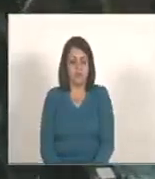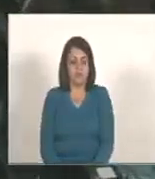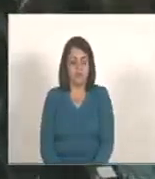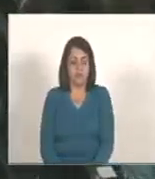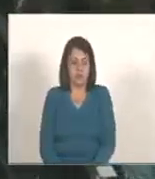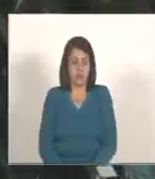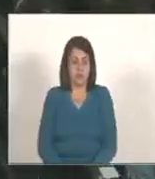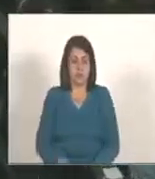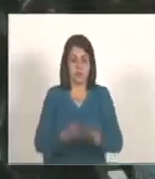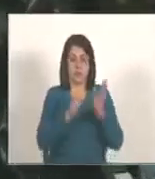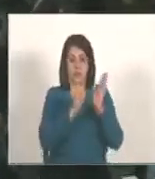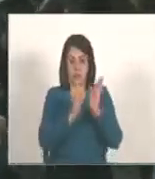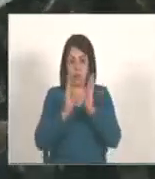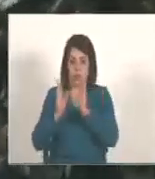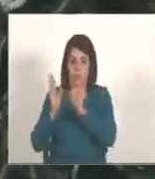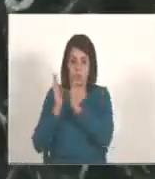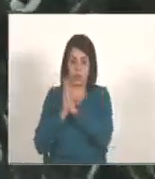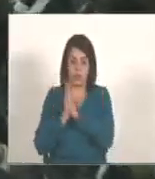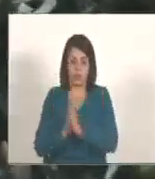Orden, diputados,